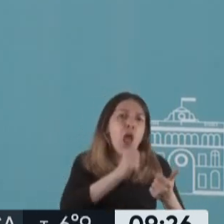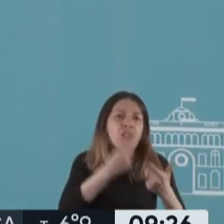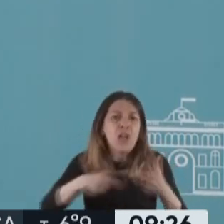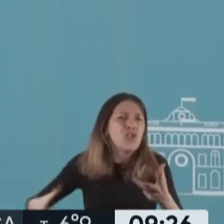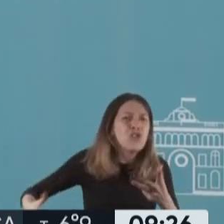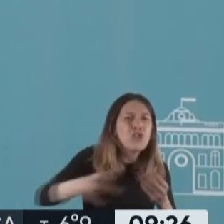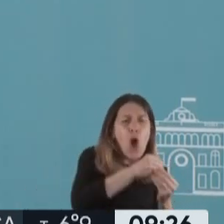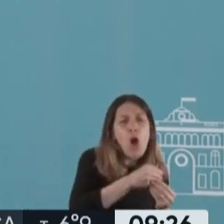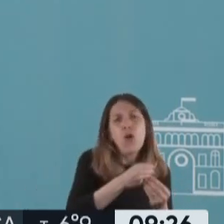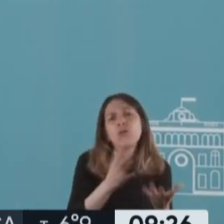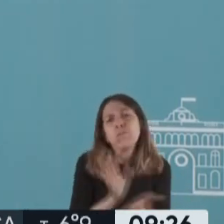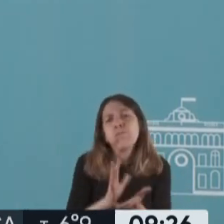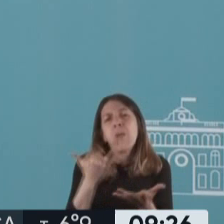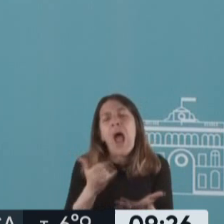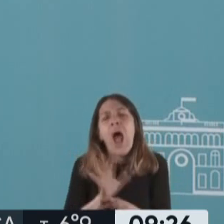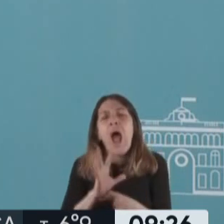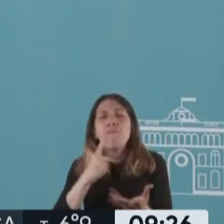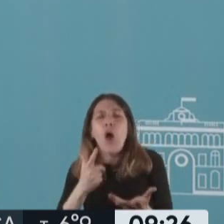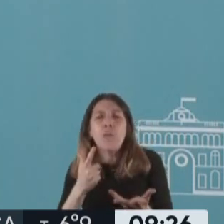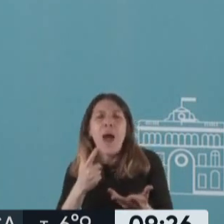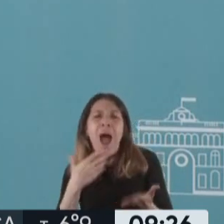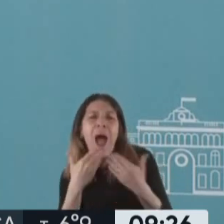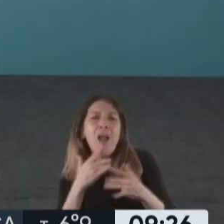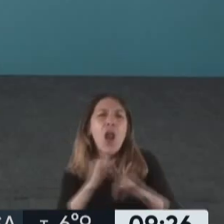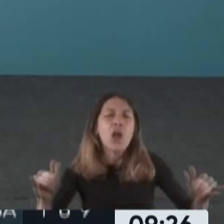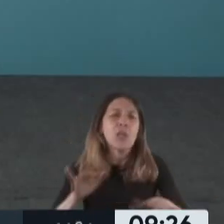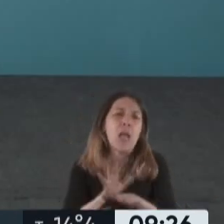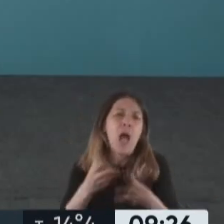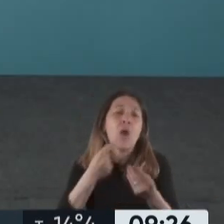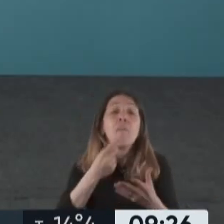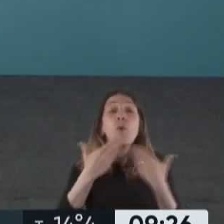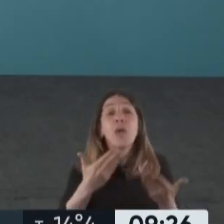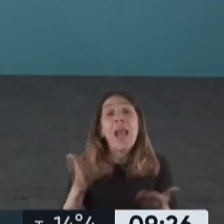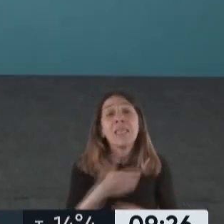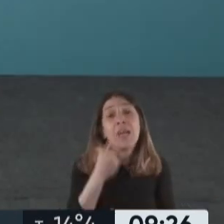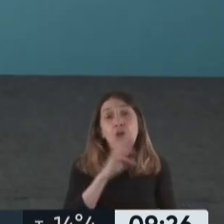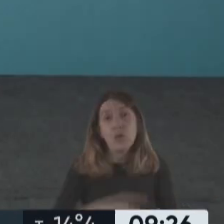de alguna manera a que esta situación llegara tan lejos. Muchas gracias, Fabián. Muchas gracias a todos y todas.